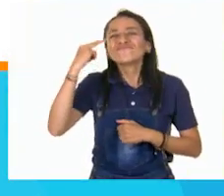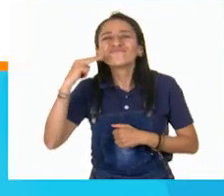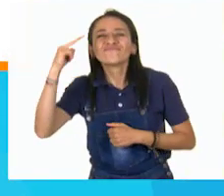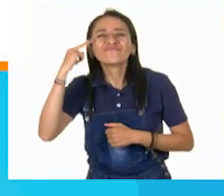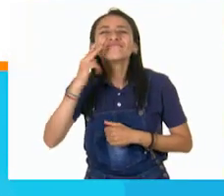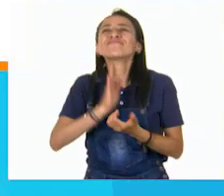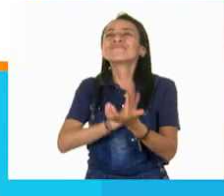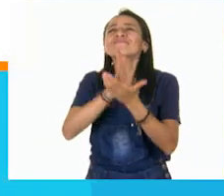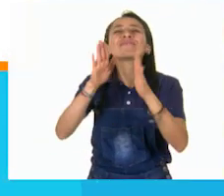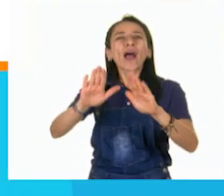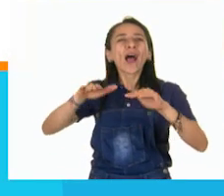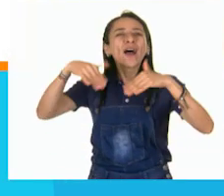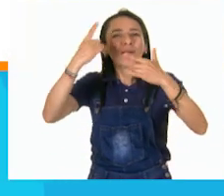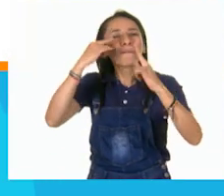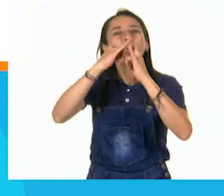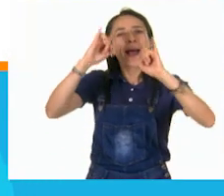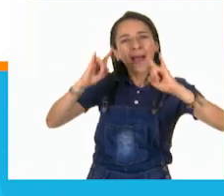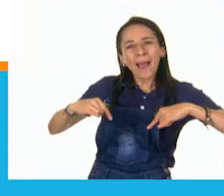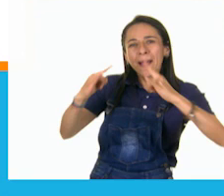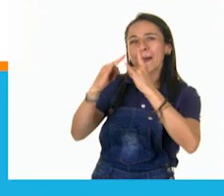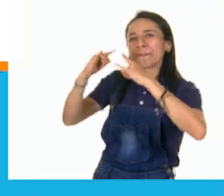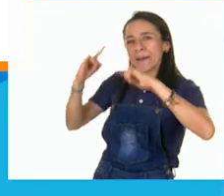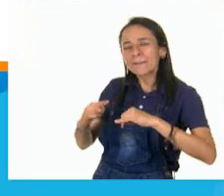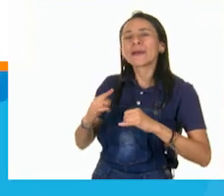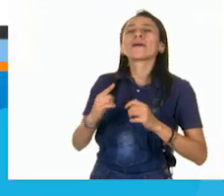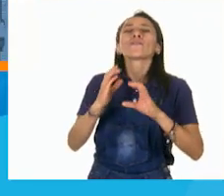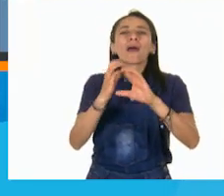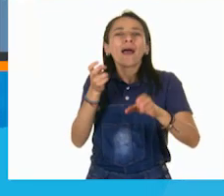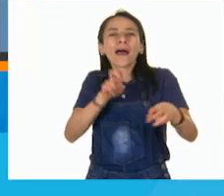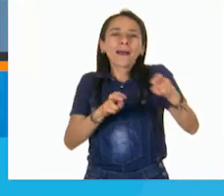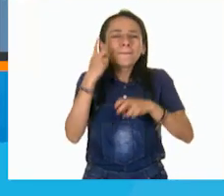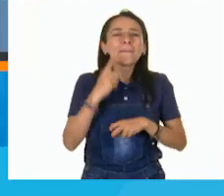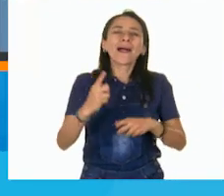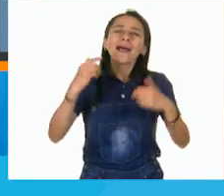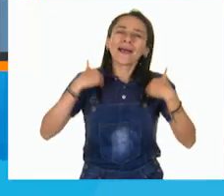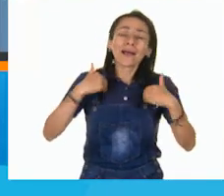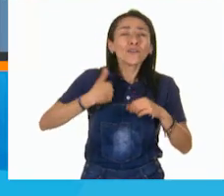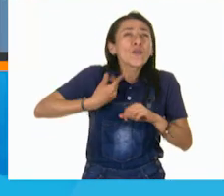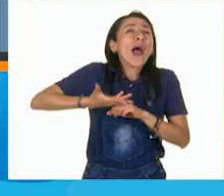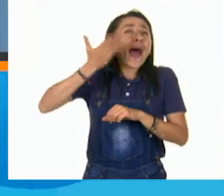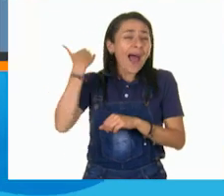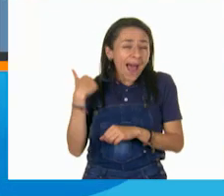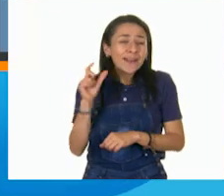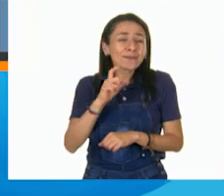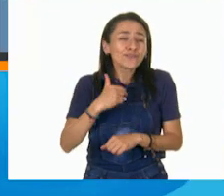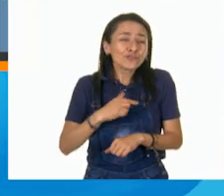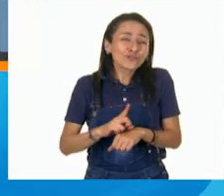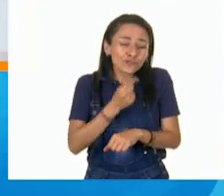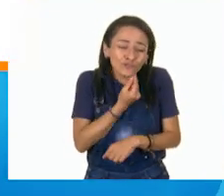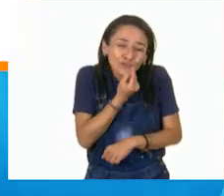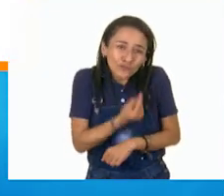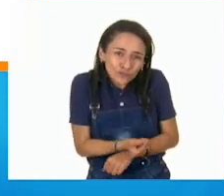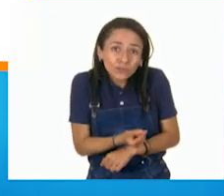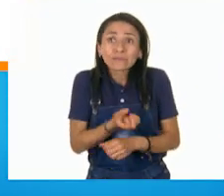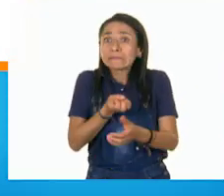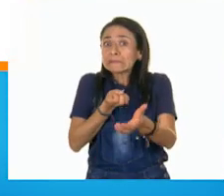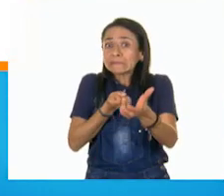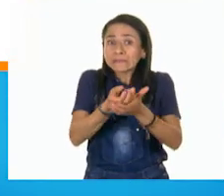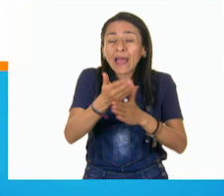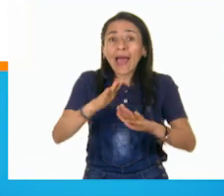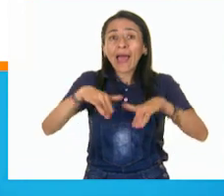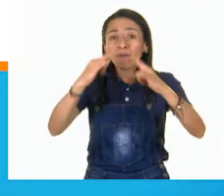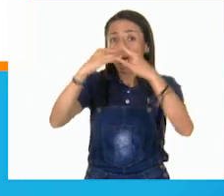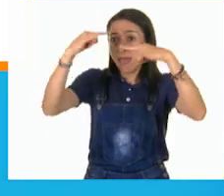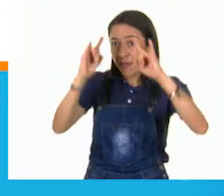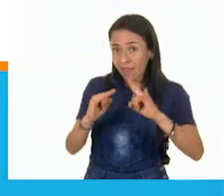de campamento y de excursión. Cuando era niño, cuando iba a salir de campamento, me costaba mucho trabajo